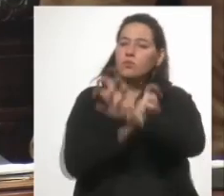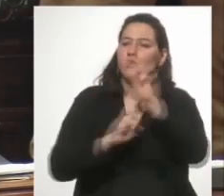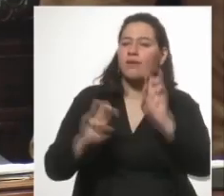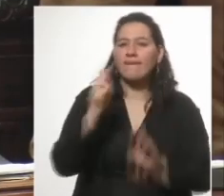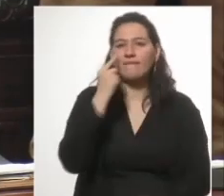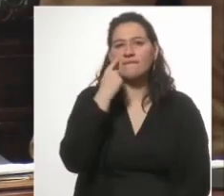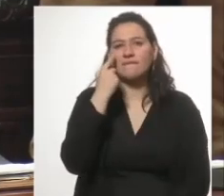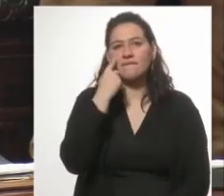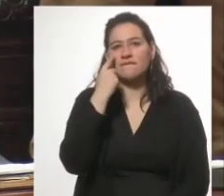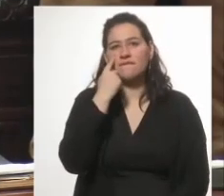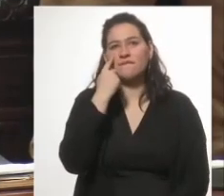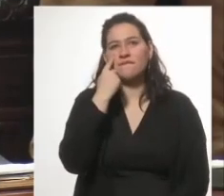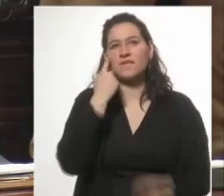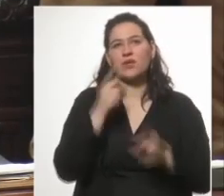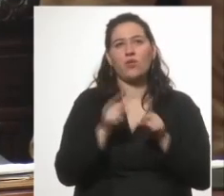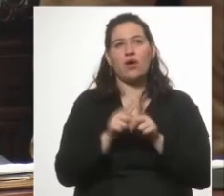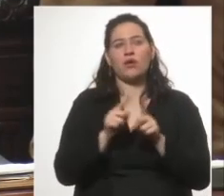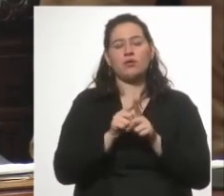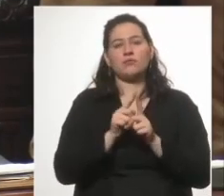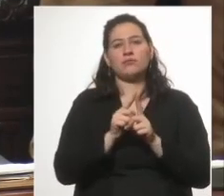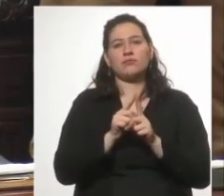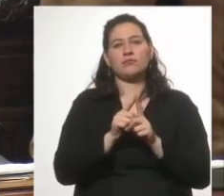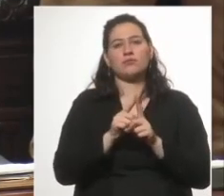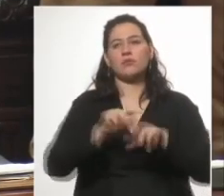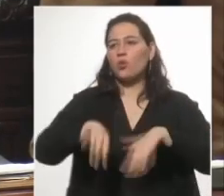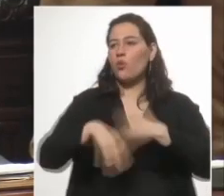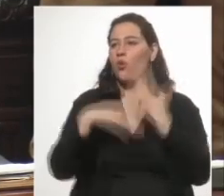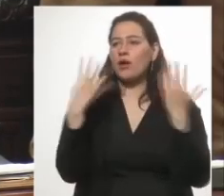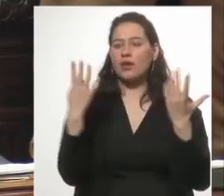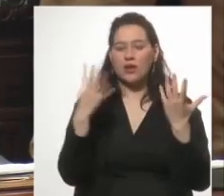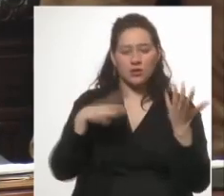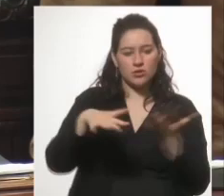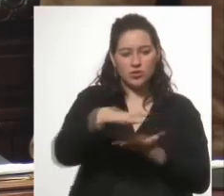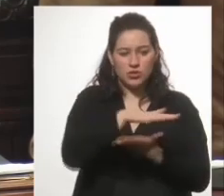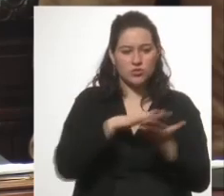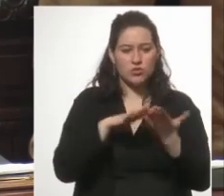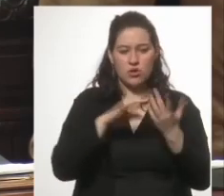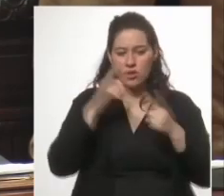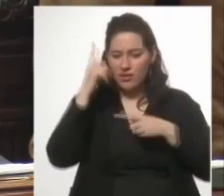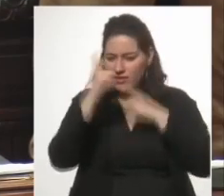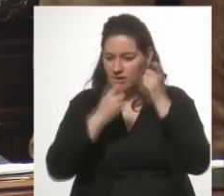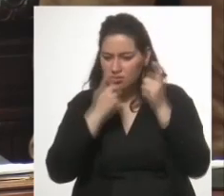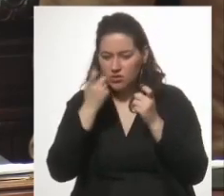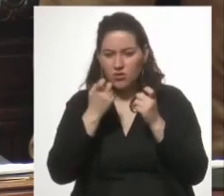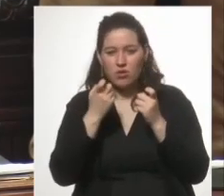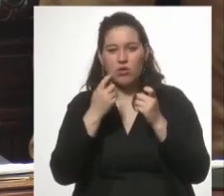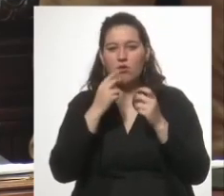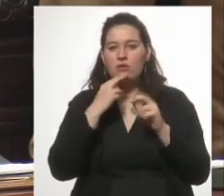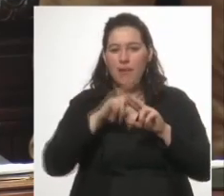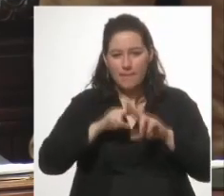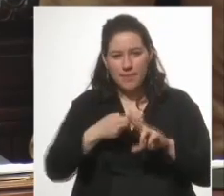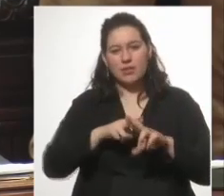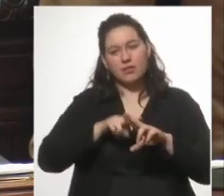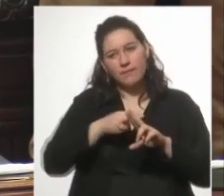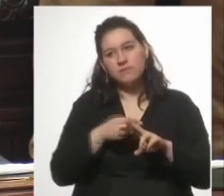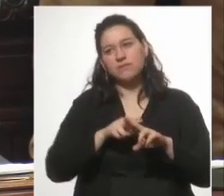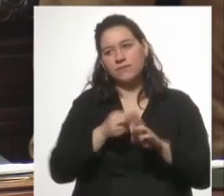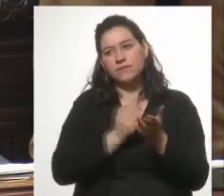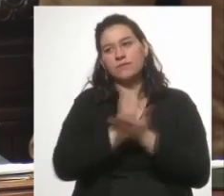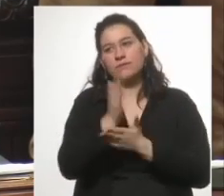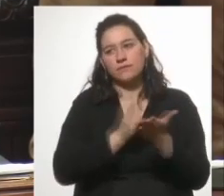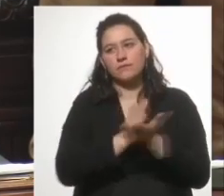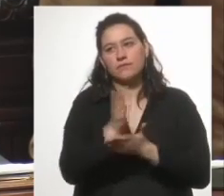intentando sofocar cualquier instancia de reflexión a través de la repetición inagotable